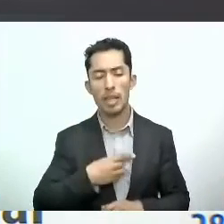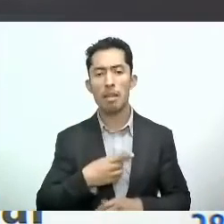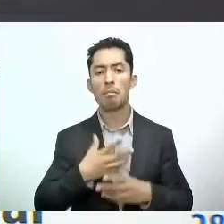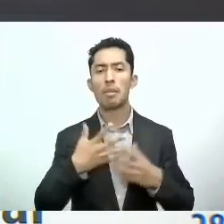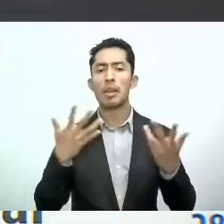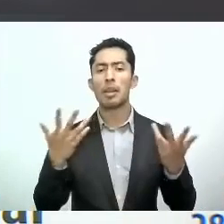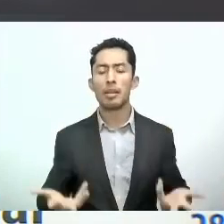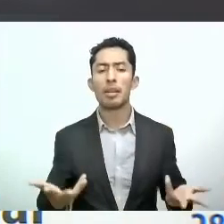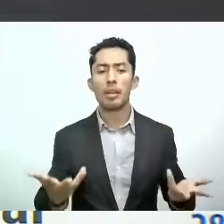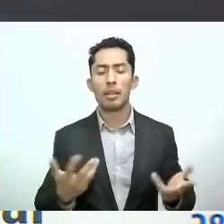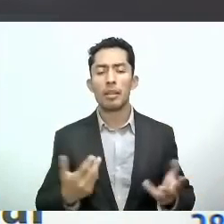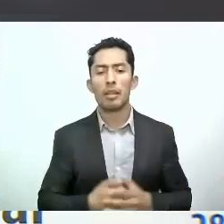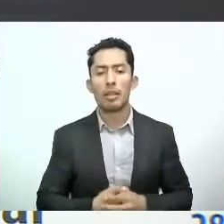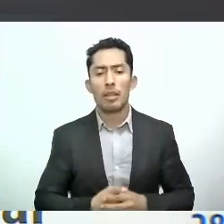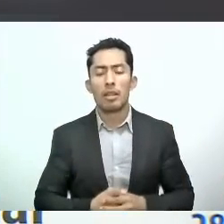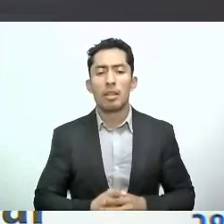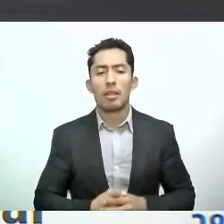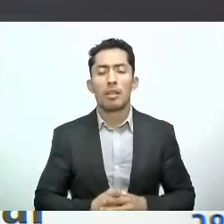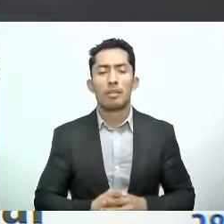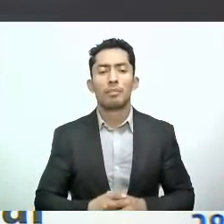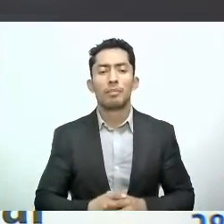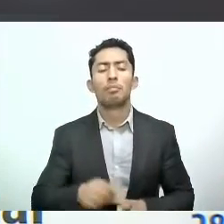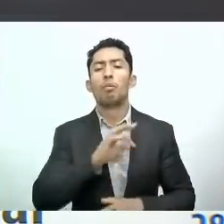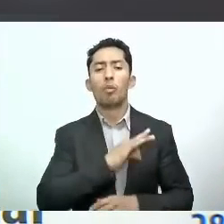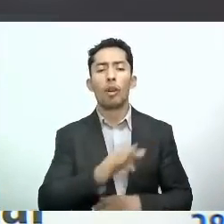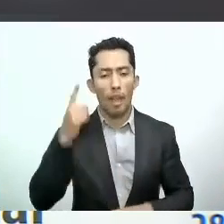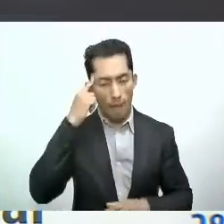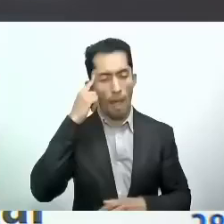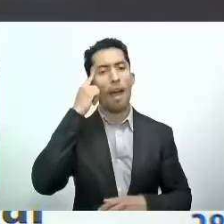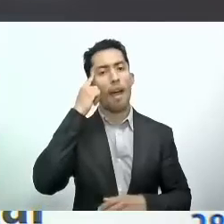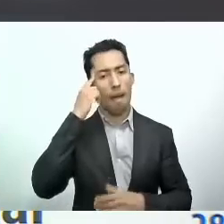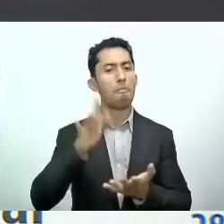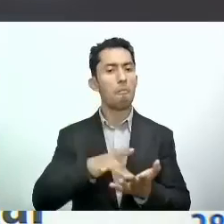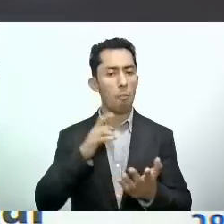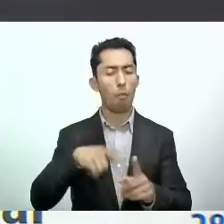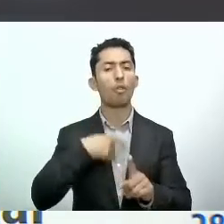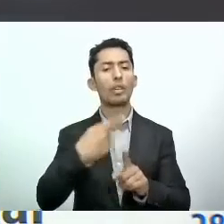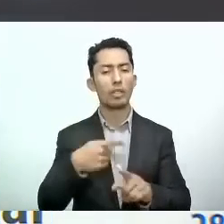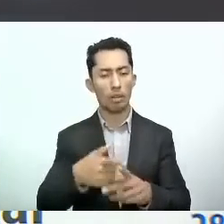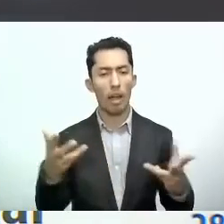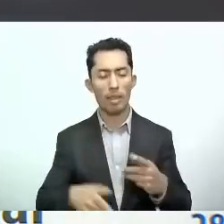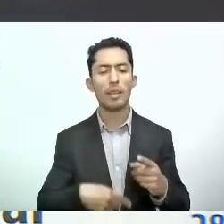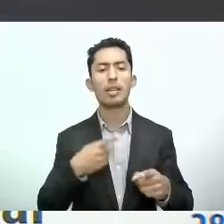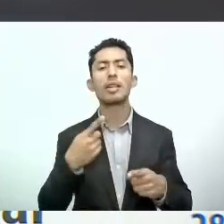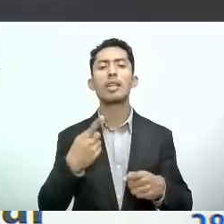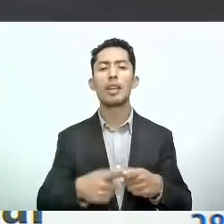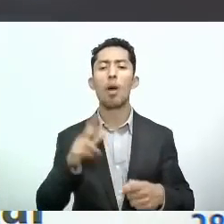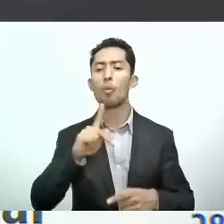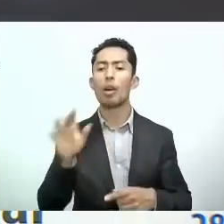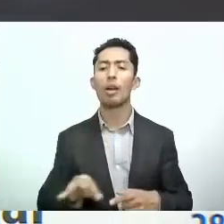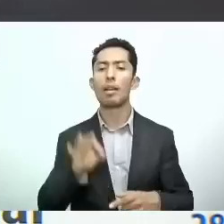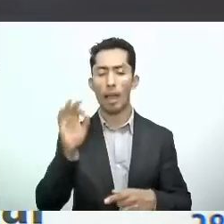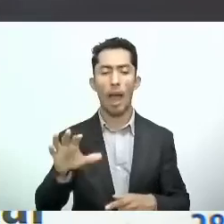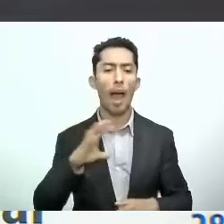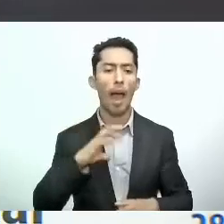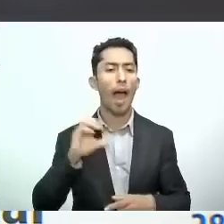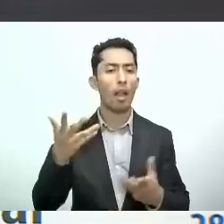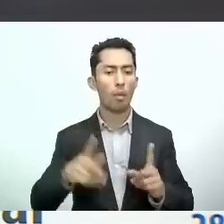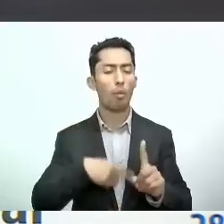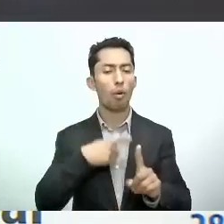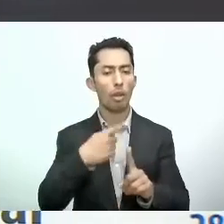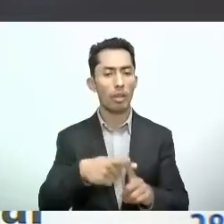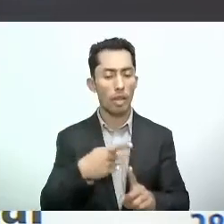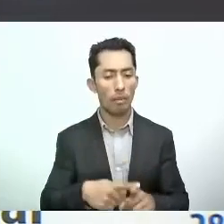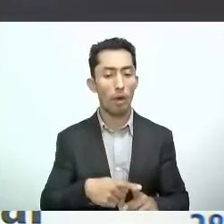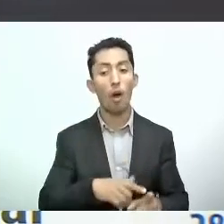¿podrías rescatar una buena práctica realizada por el Poder Judicial Federal y un área de